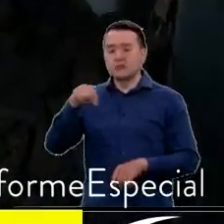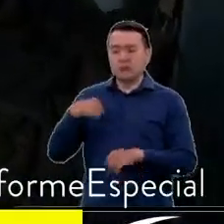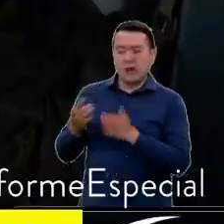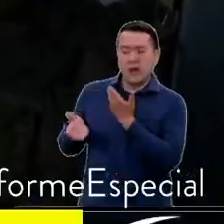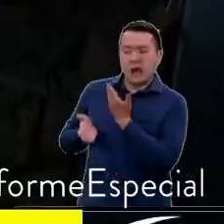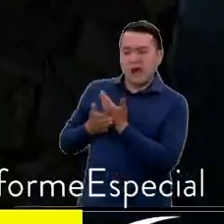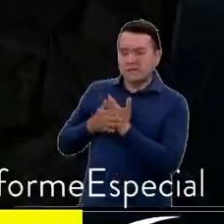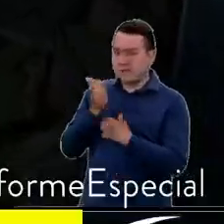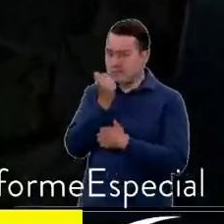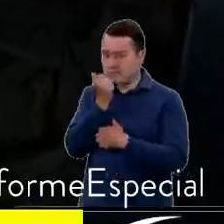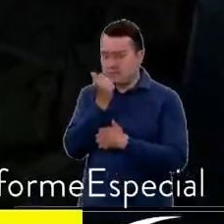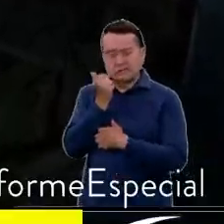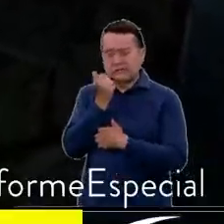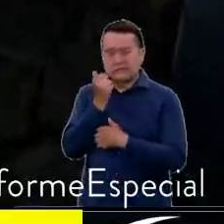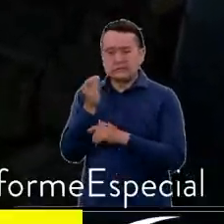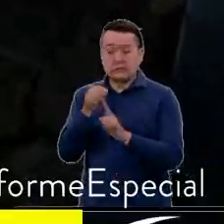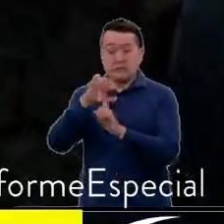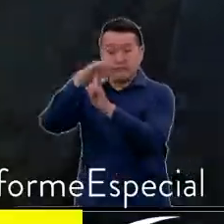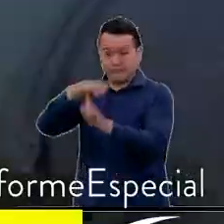de regresar.